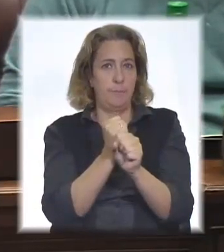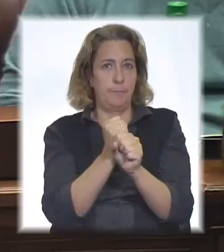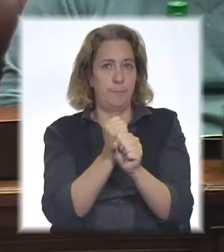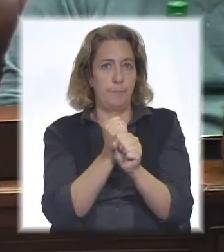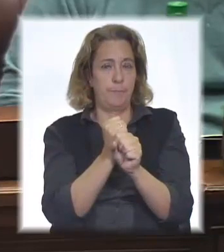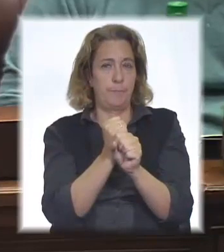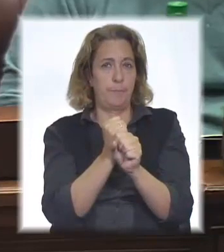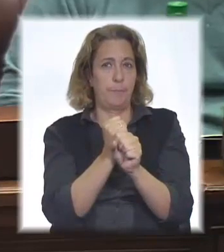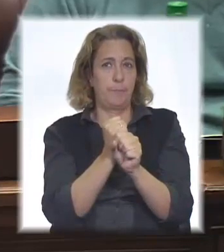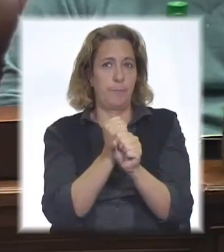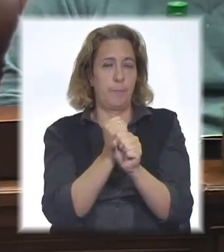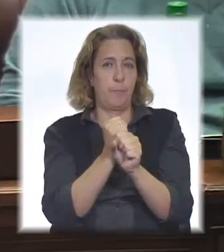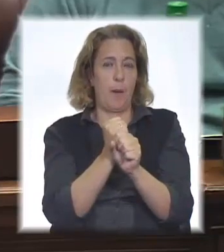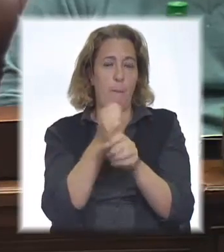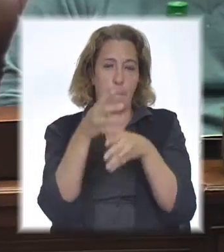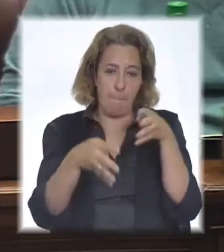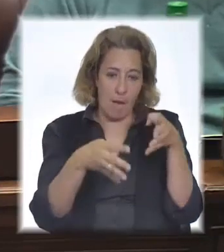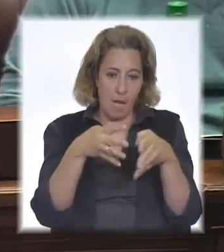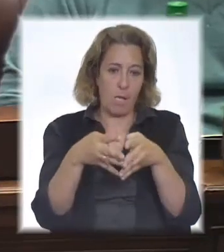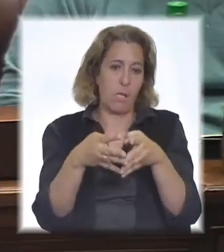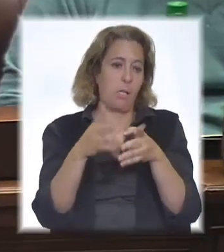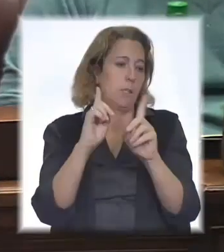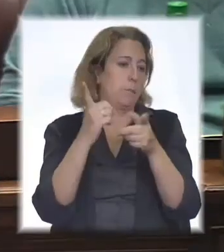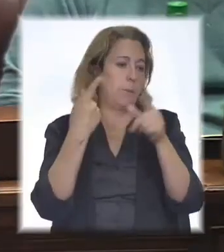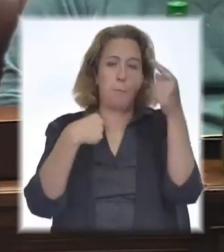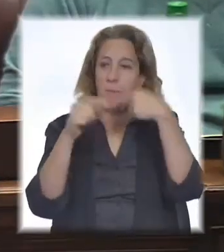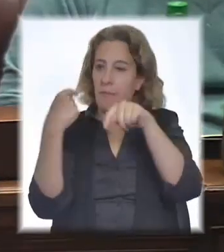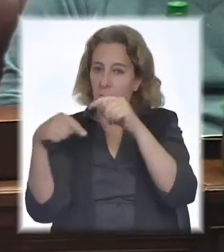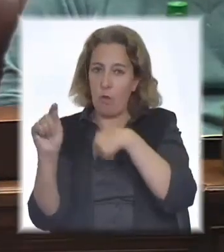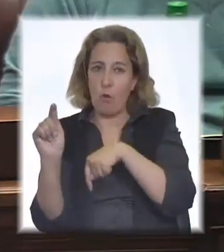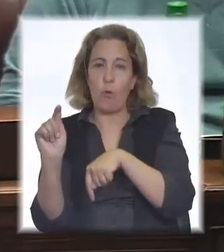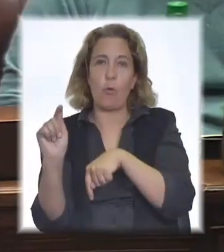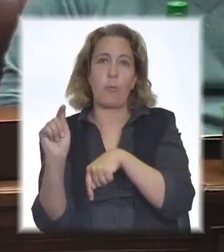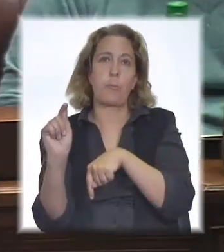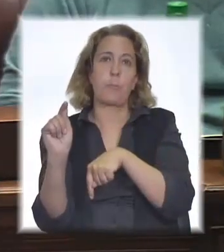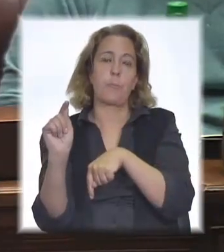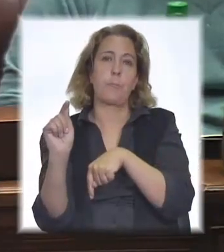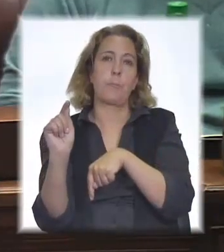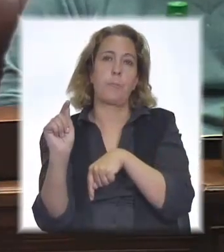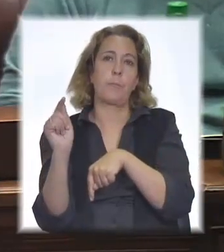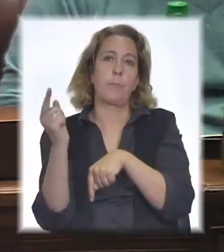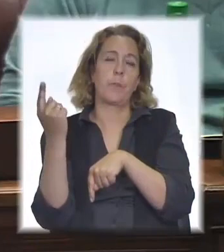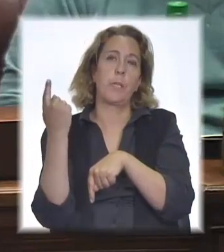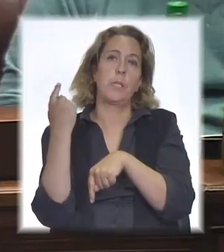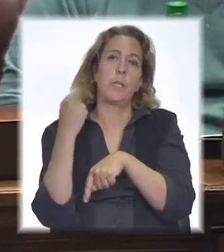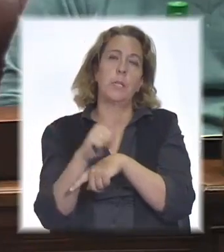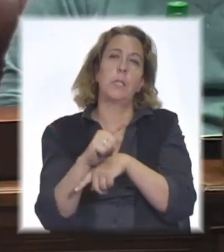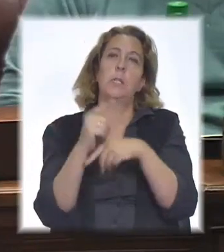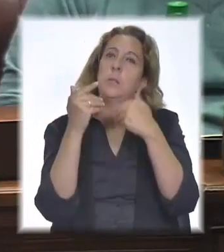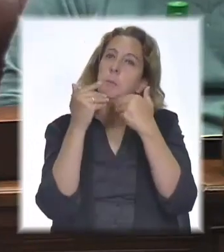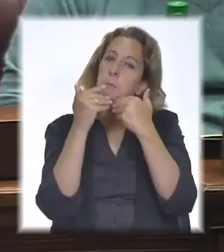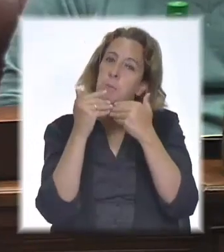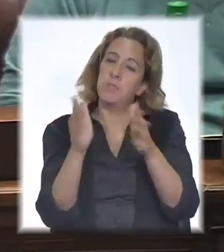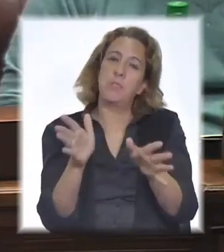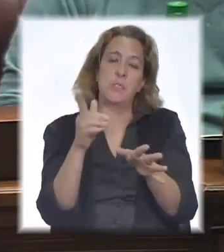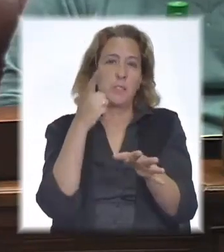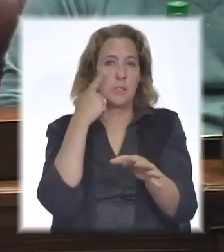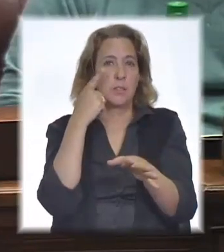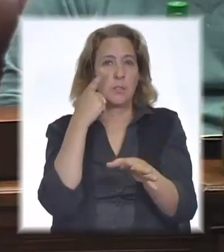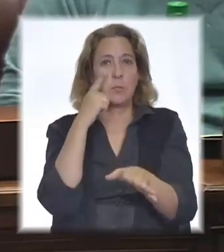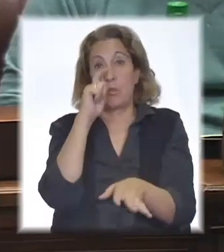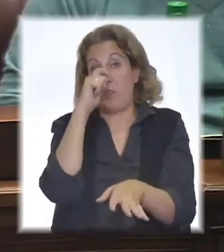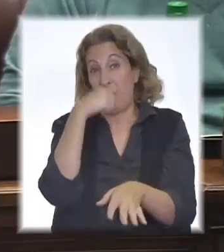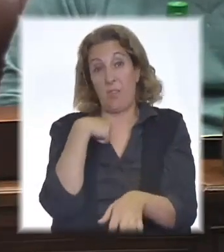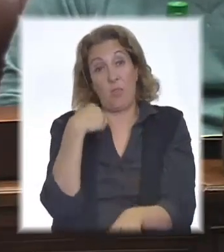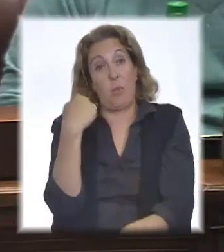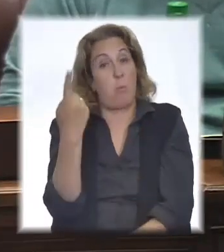un operario como vendedor y ahí empezaba digamos a conocer ese montevideo del